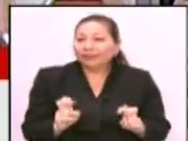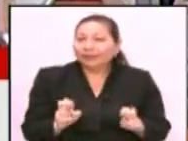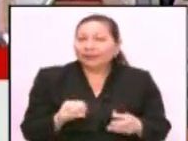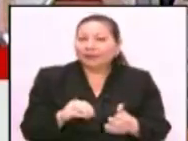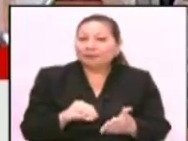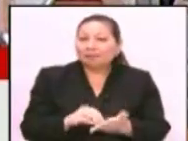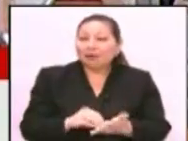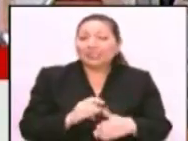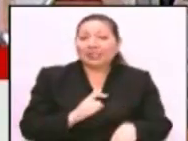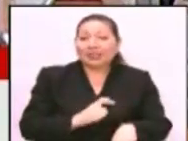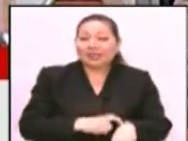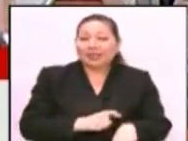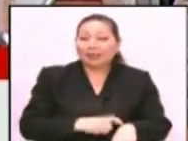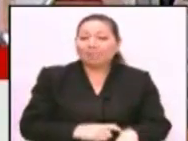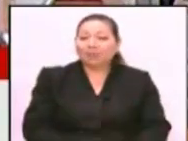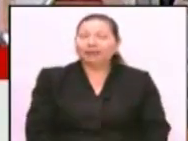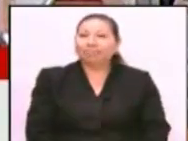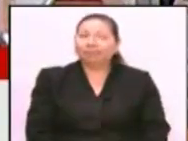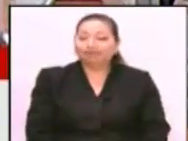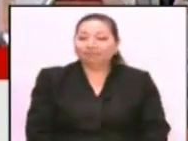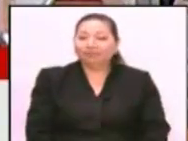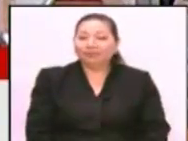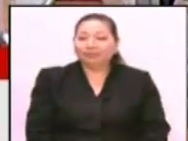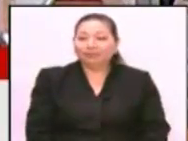En el tema de más tiempo,